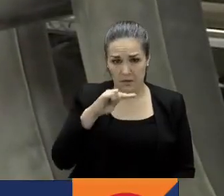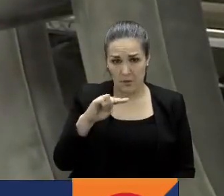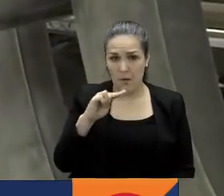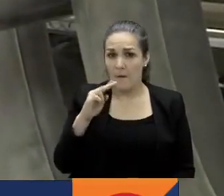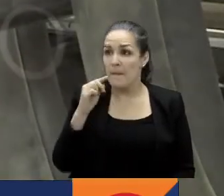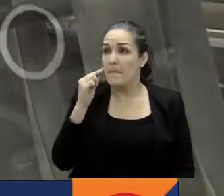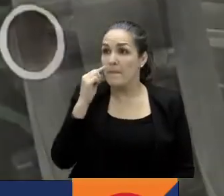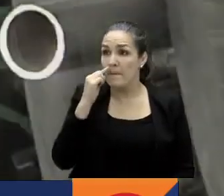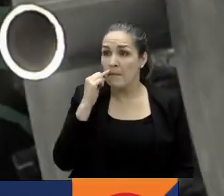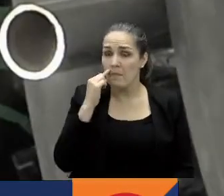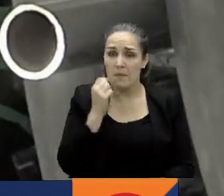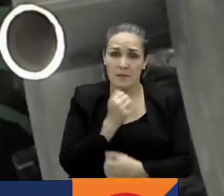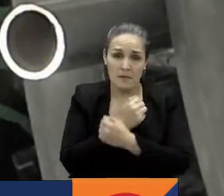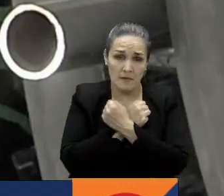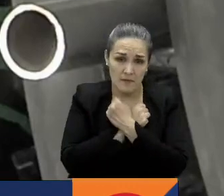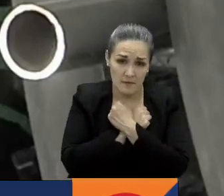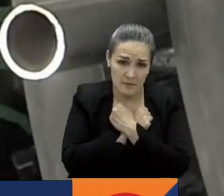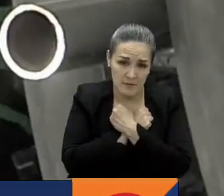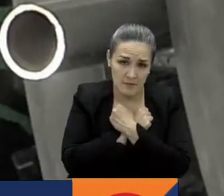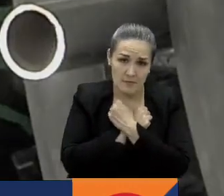los adoraba, los amaba.